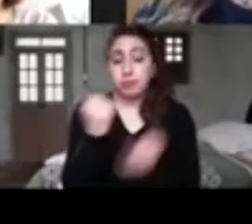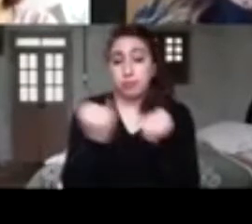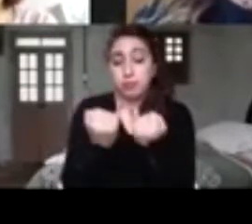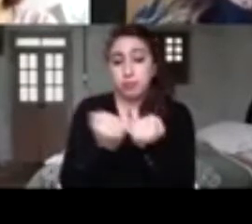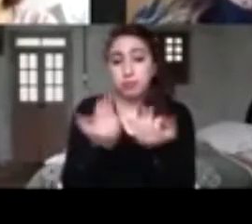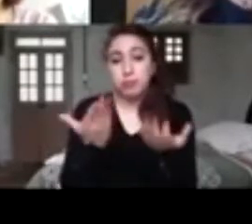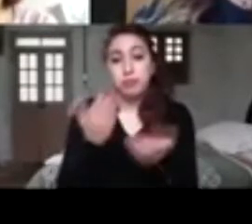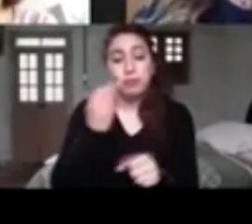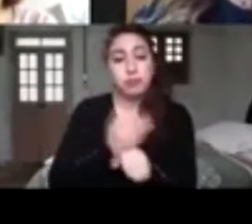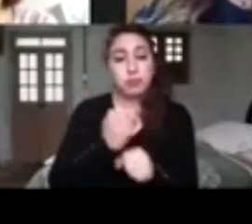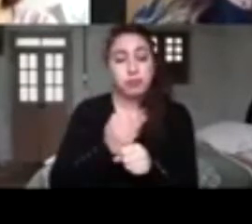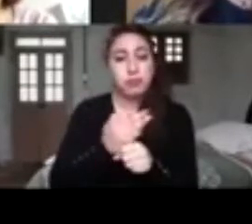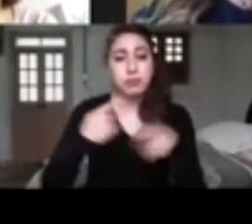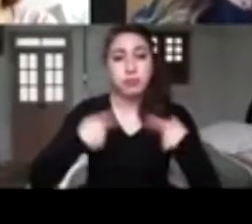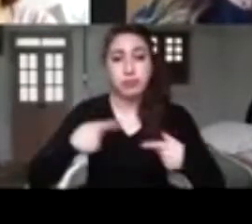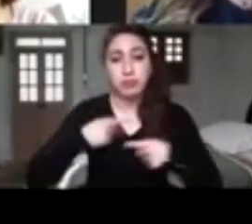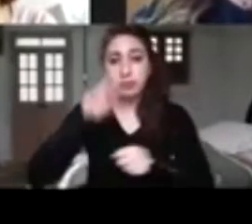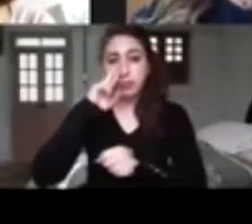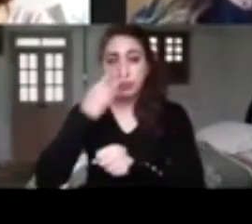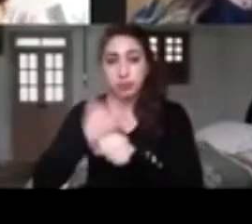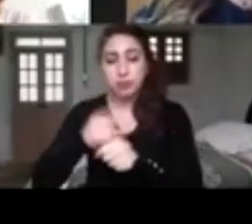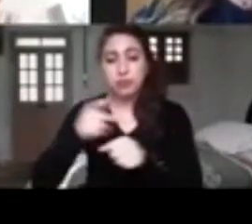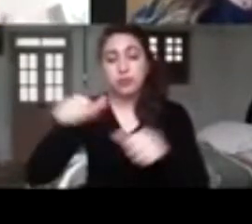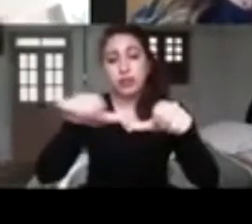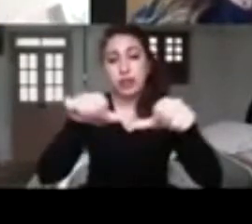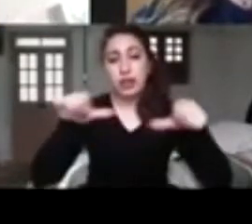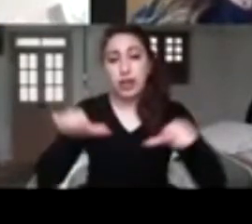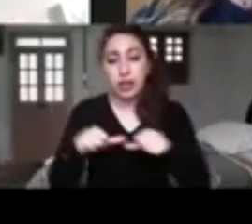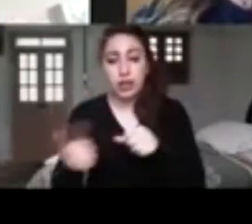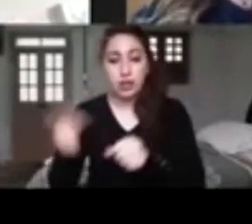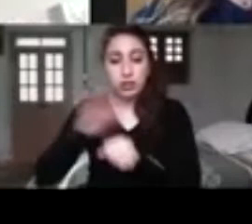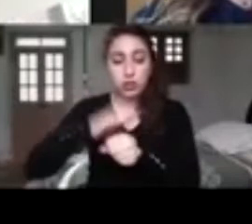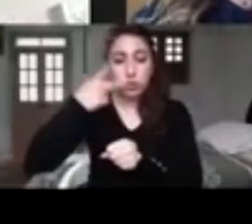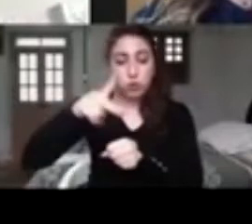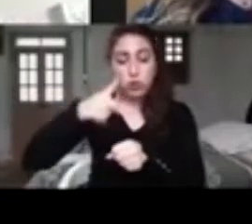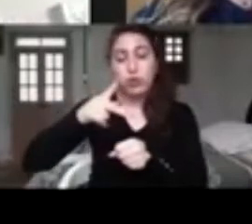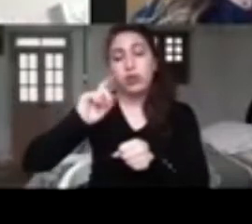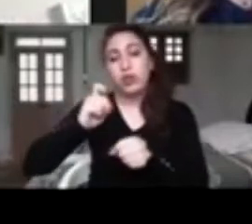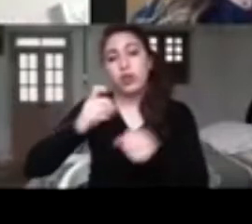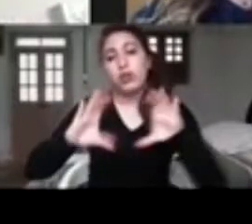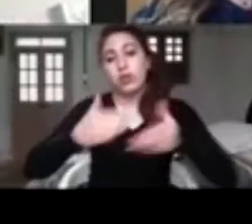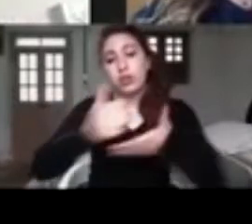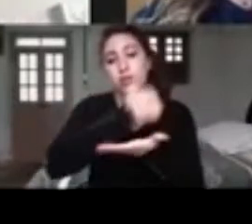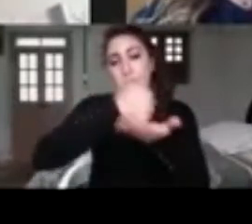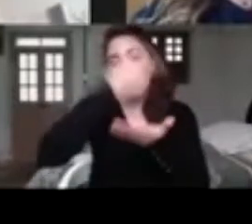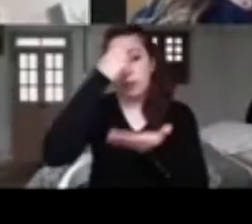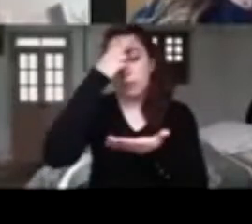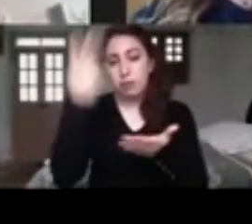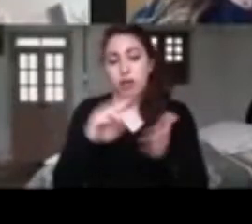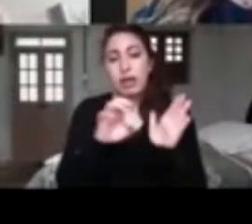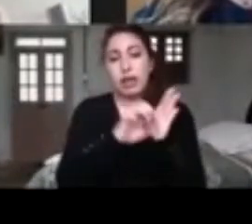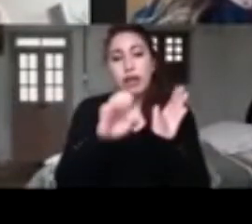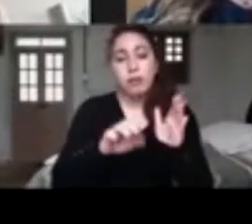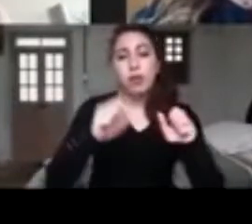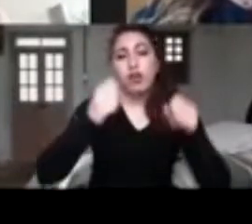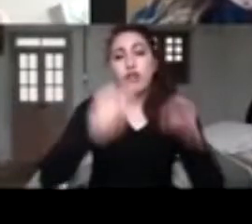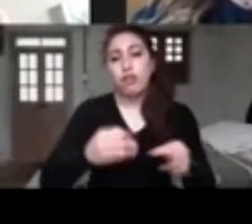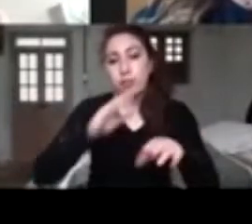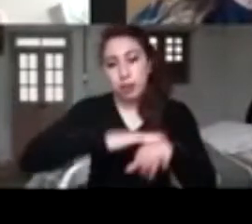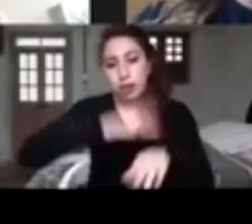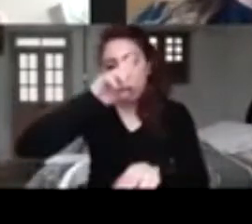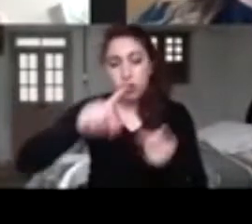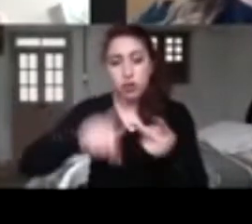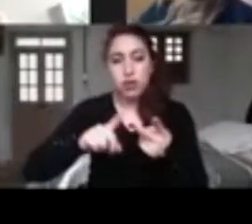los responsables y titulares de las áreas administrativas del Congreso, de la Oficialía Mayor, de la Coordinación de Servicios Parlamentarios, del Instituto de